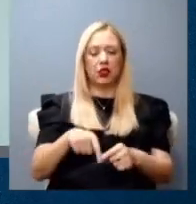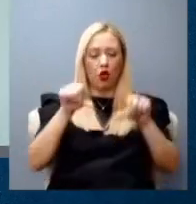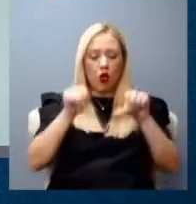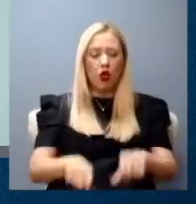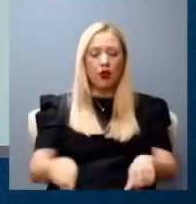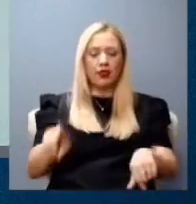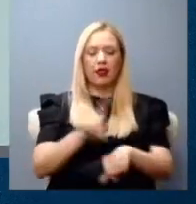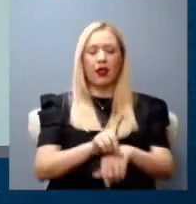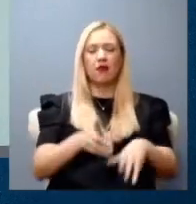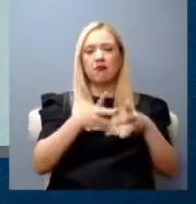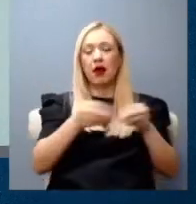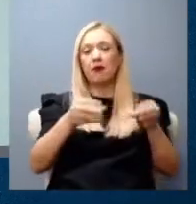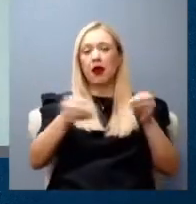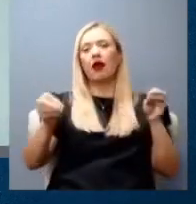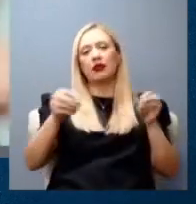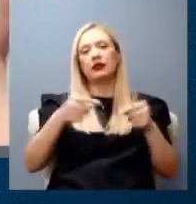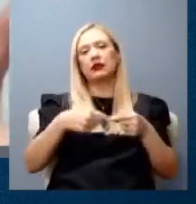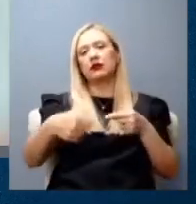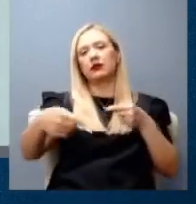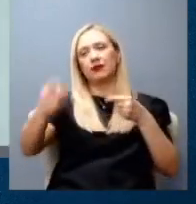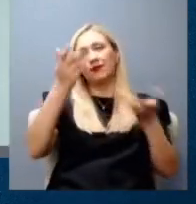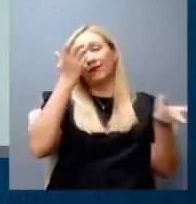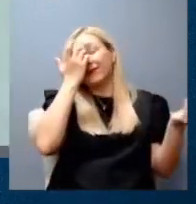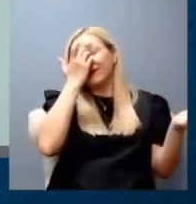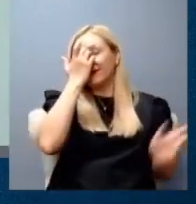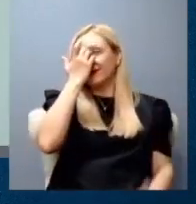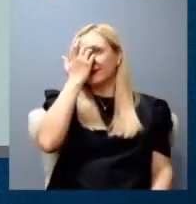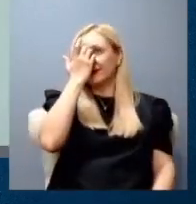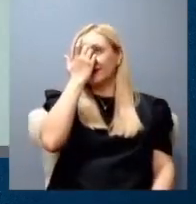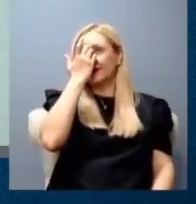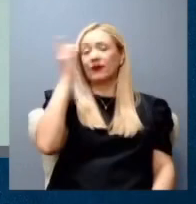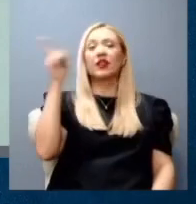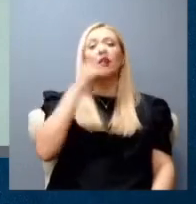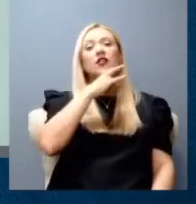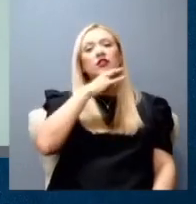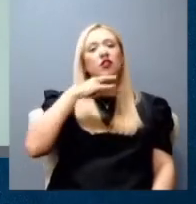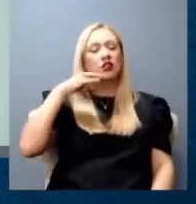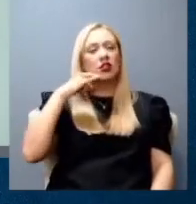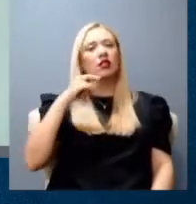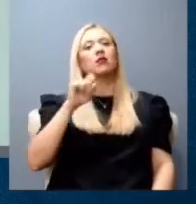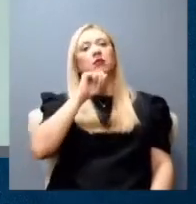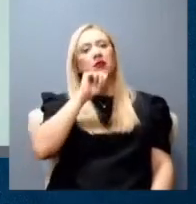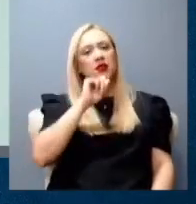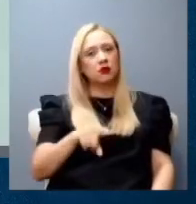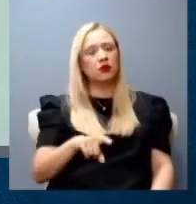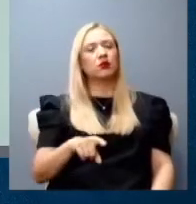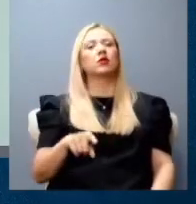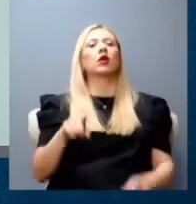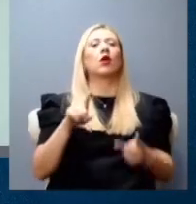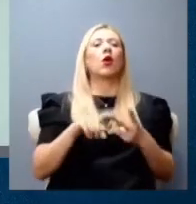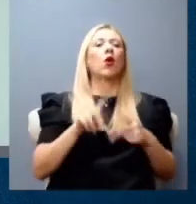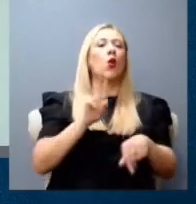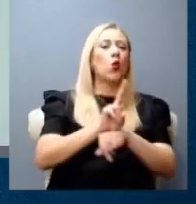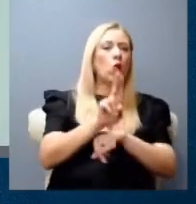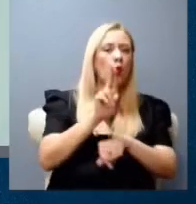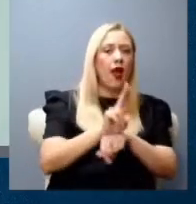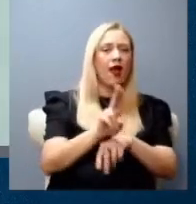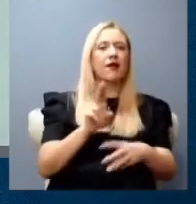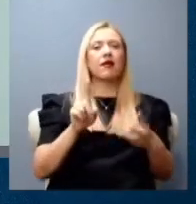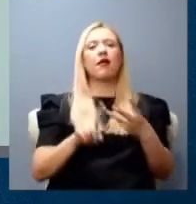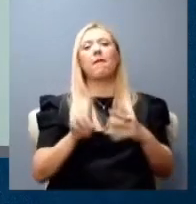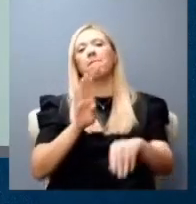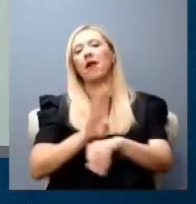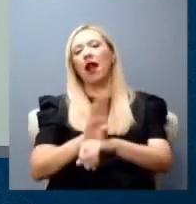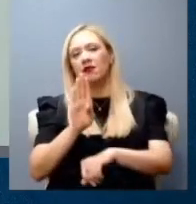son algunos de los debates. También Chile ha tenido algunos de estos procesos, Uruguay, Brasil. Lo que nos